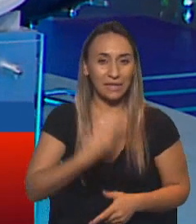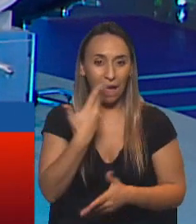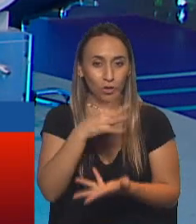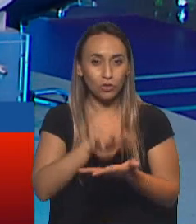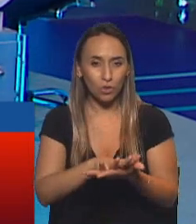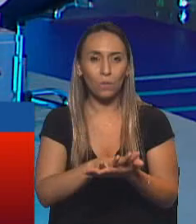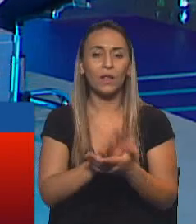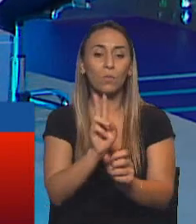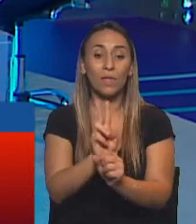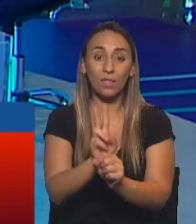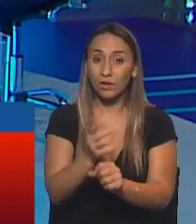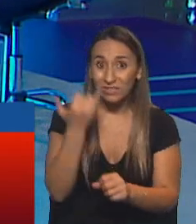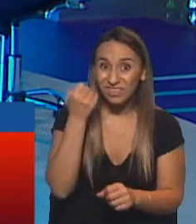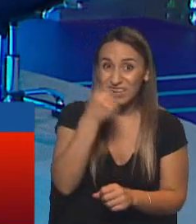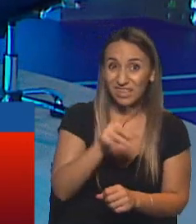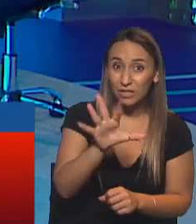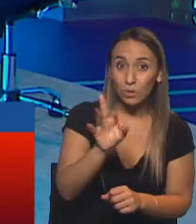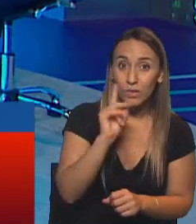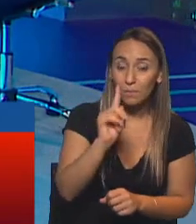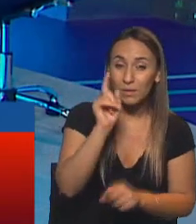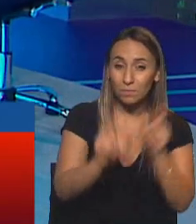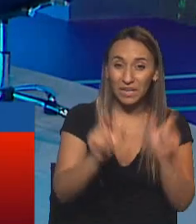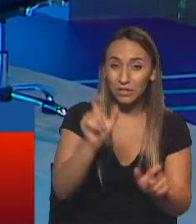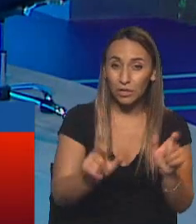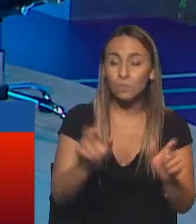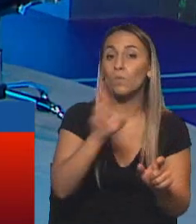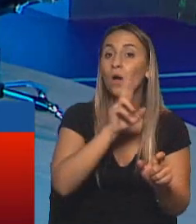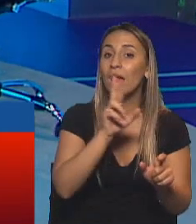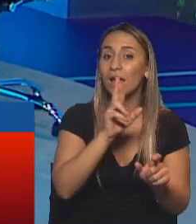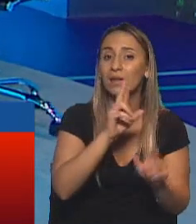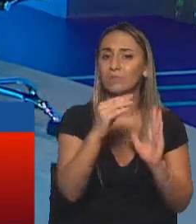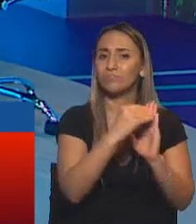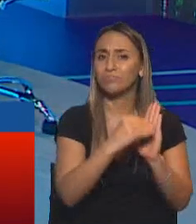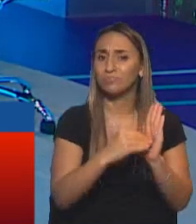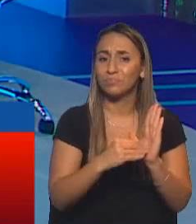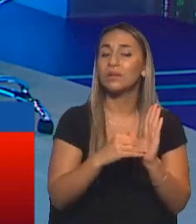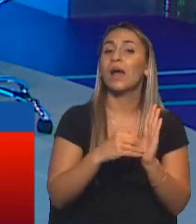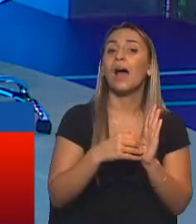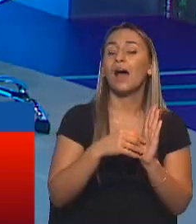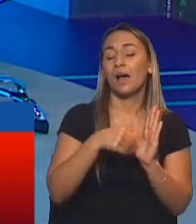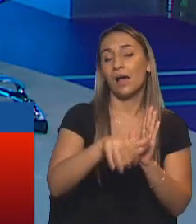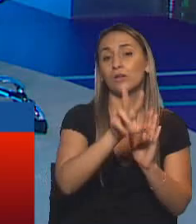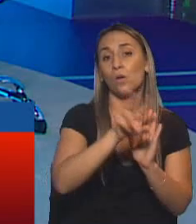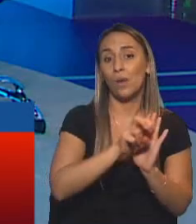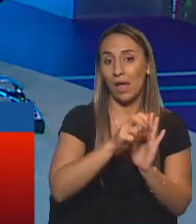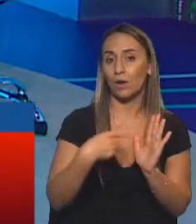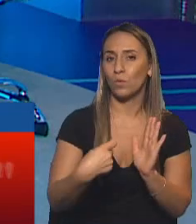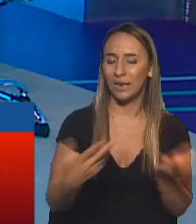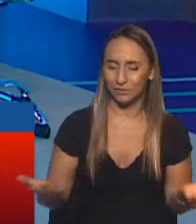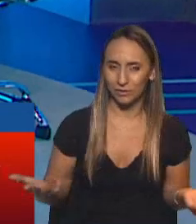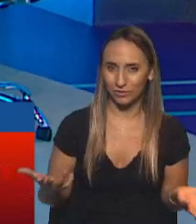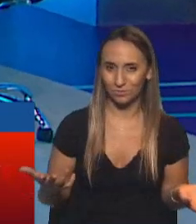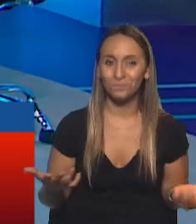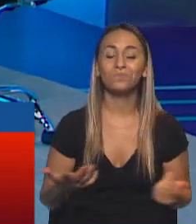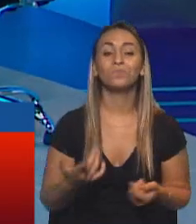de 150.000 las mujeres que pudieron cargar años de aporte en la Argentina para poder jubilarse. Claro. Como ir identificando